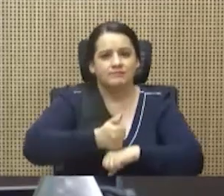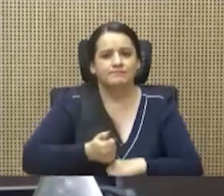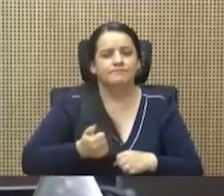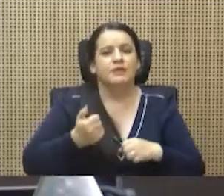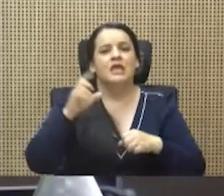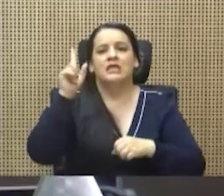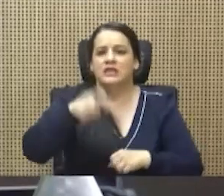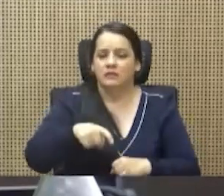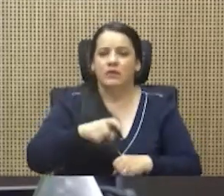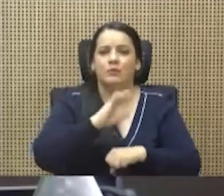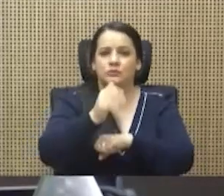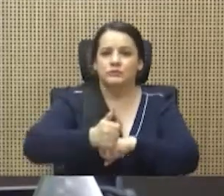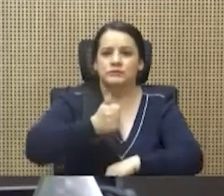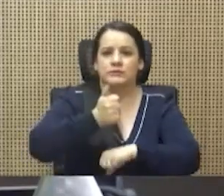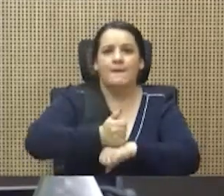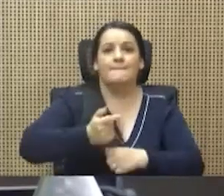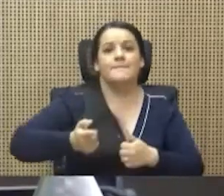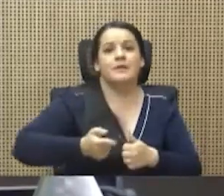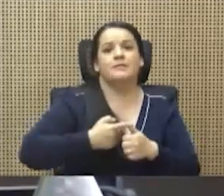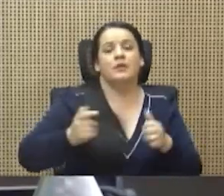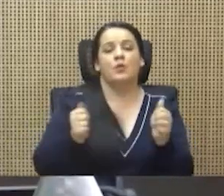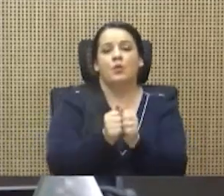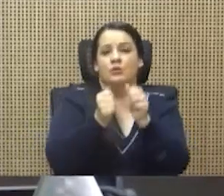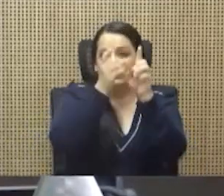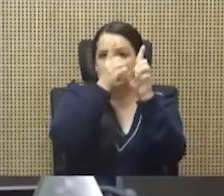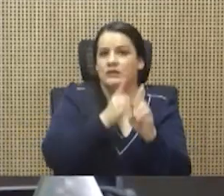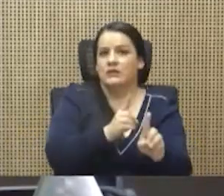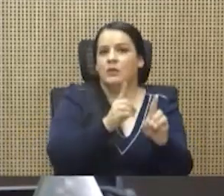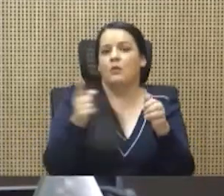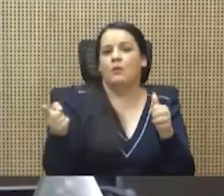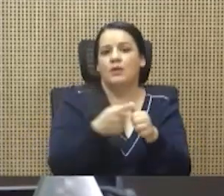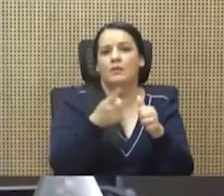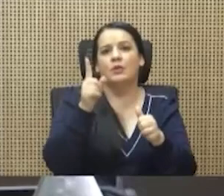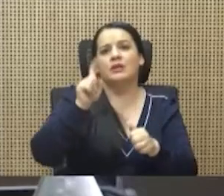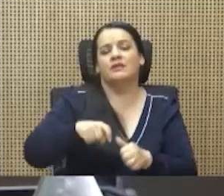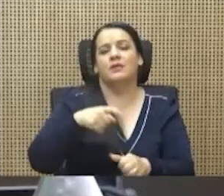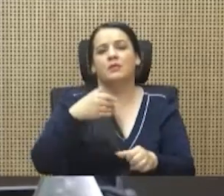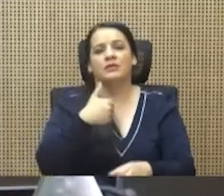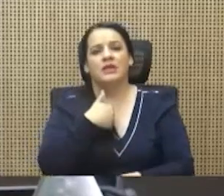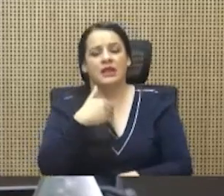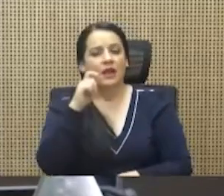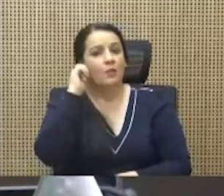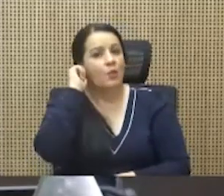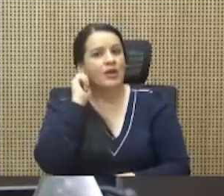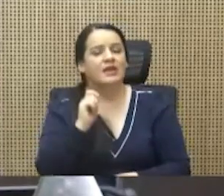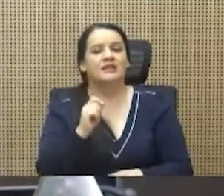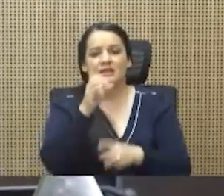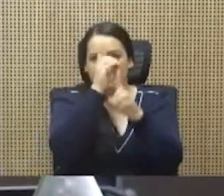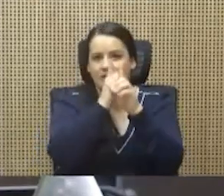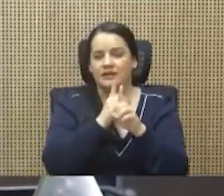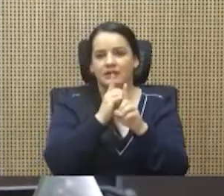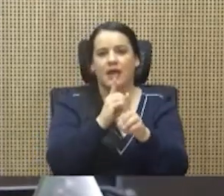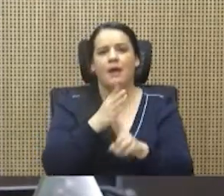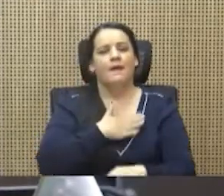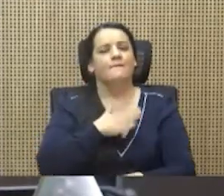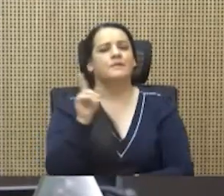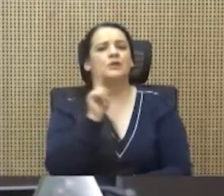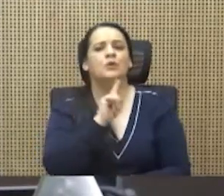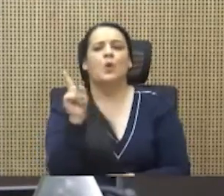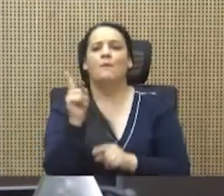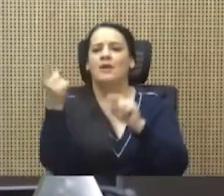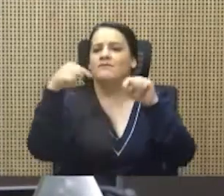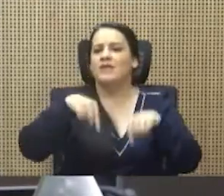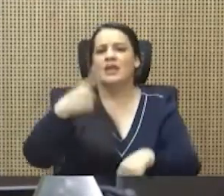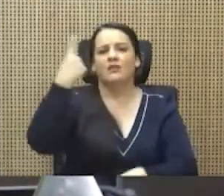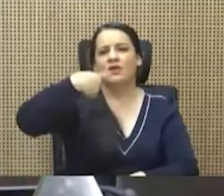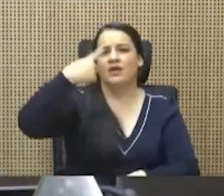tenemos que posicionarnos primero con dignidad. Eso es lo primero que tenemos que tener las mujeres, dignidad. Y a mí no me viene a regañar a